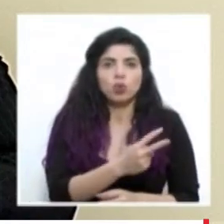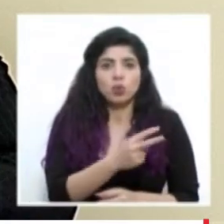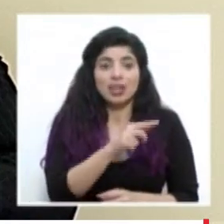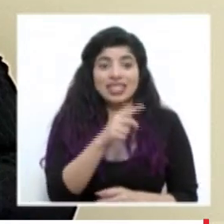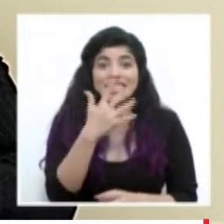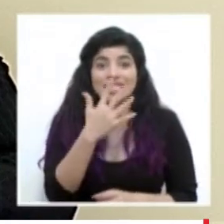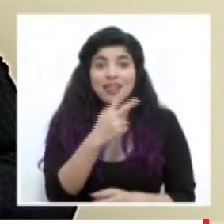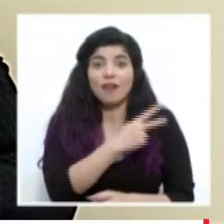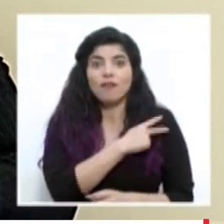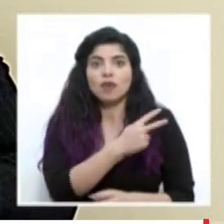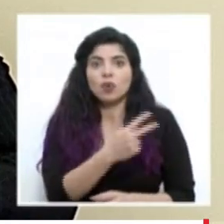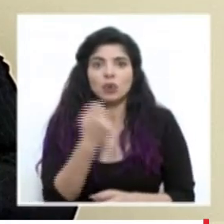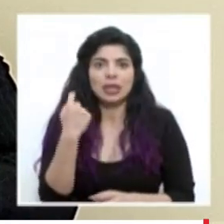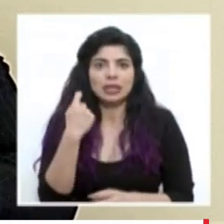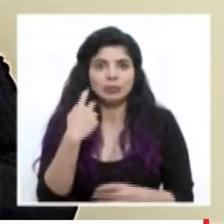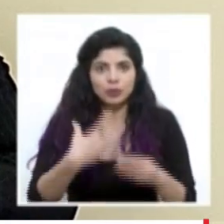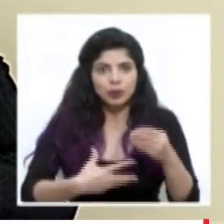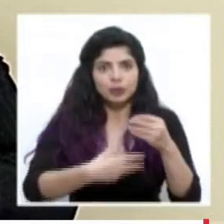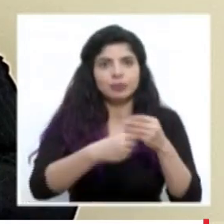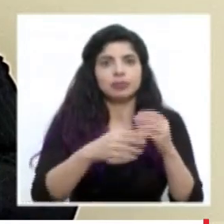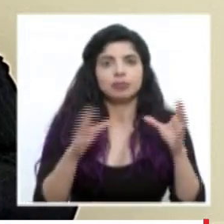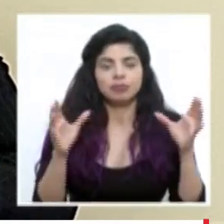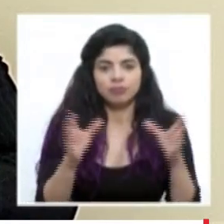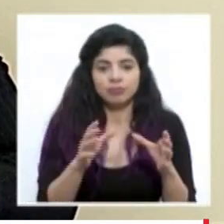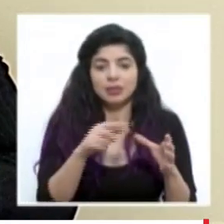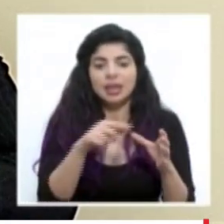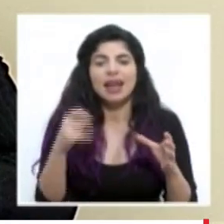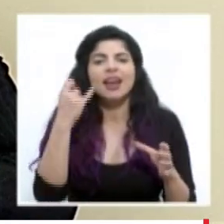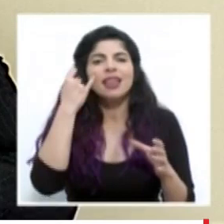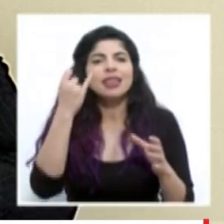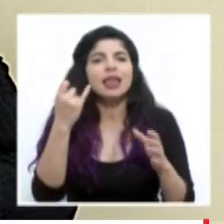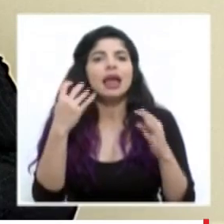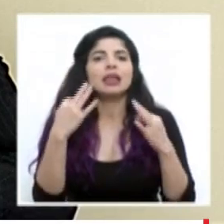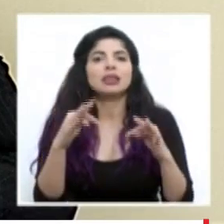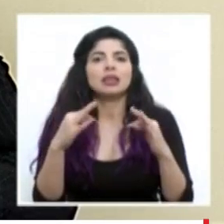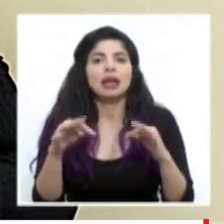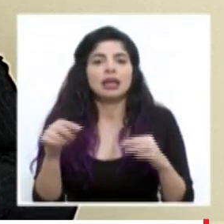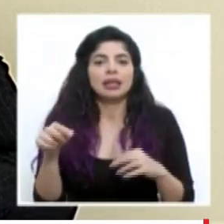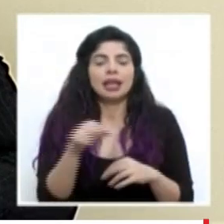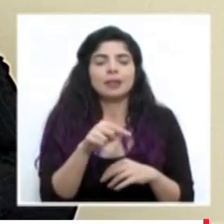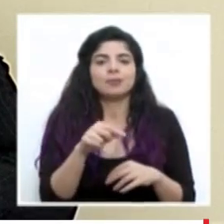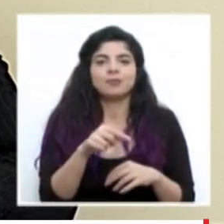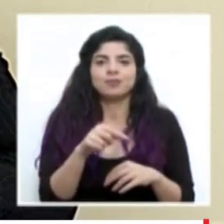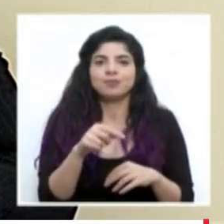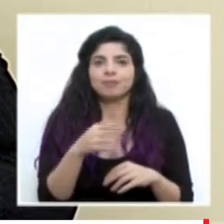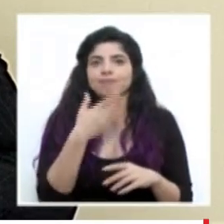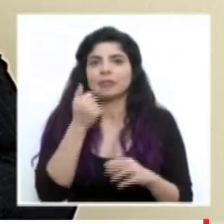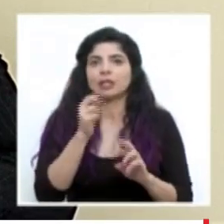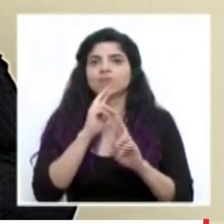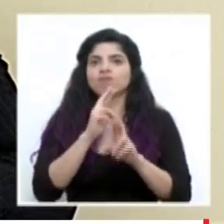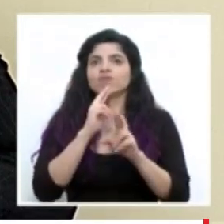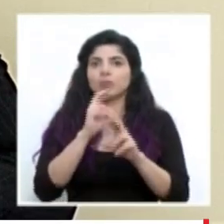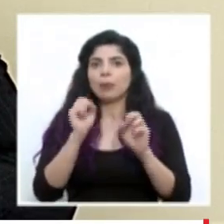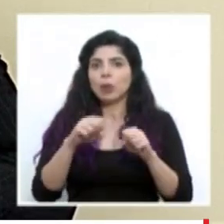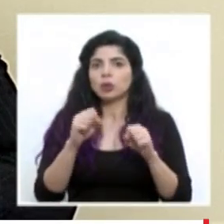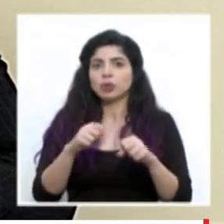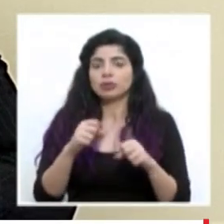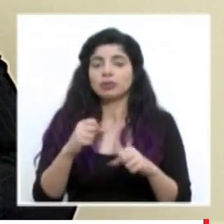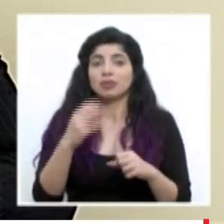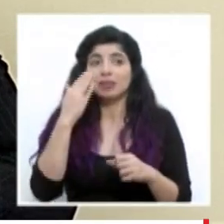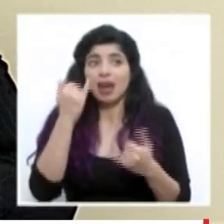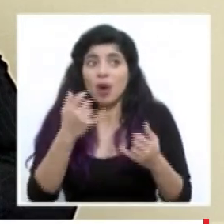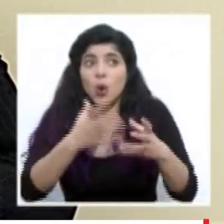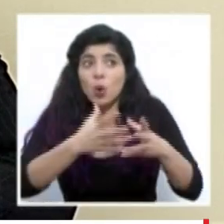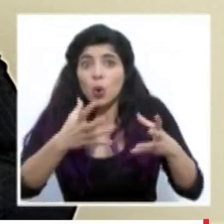esos 5 voluntarios se agregaron hace poco, y la idea también es pues tratar de que sea lo más eficiente posible. Sabemos que pues por la